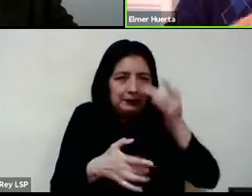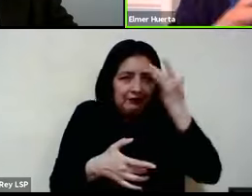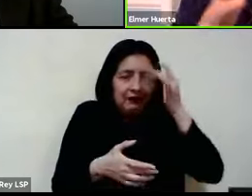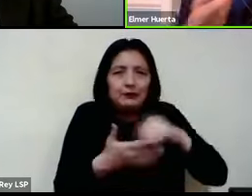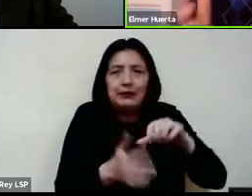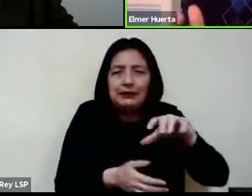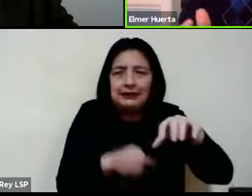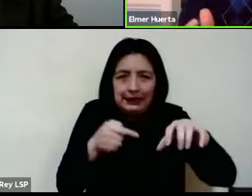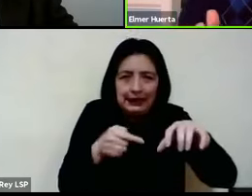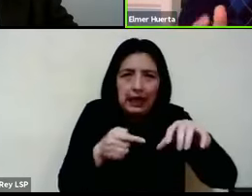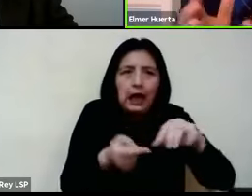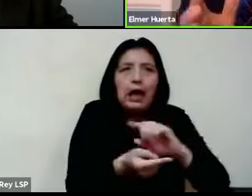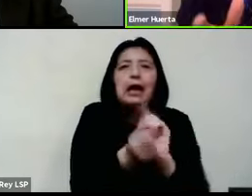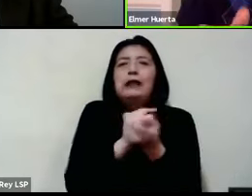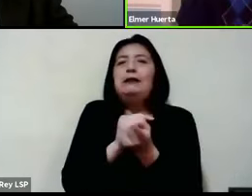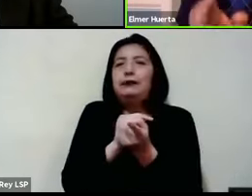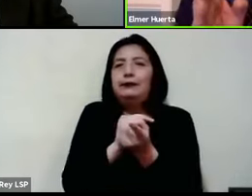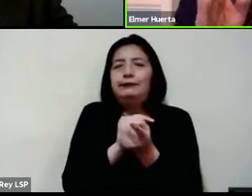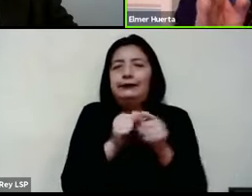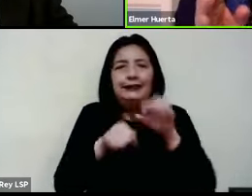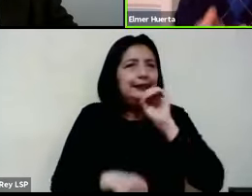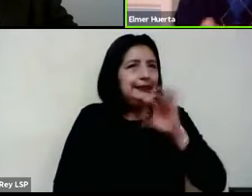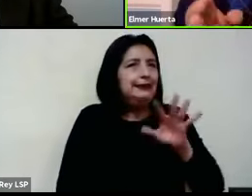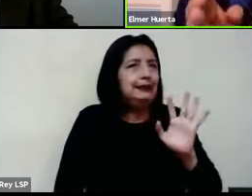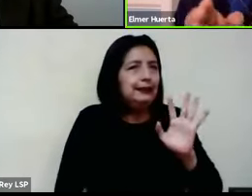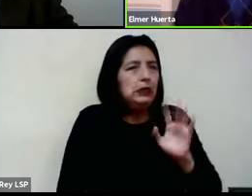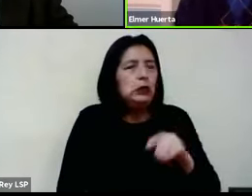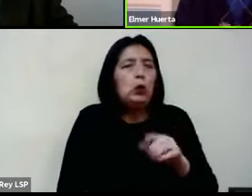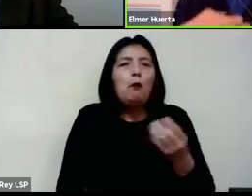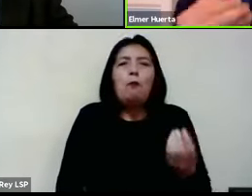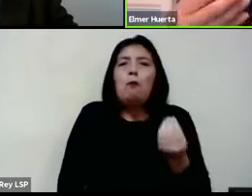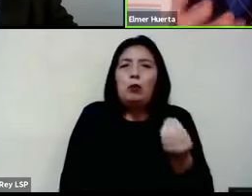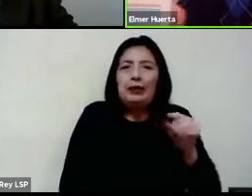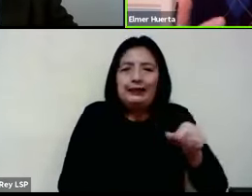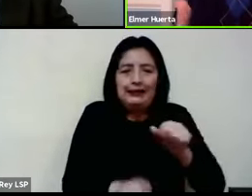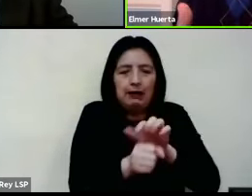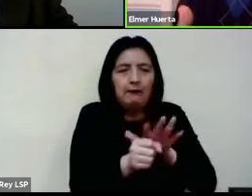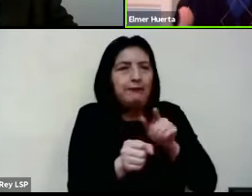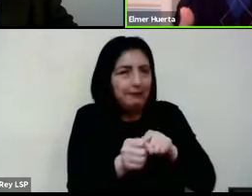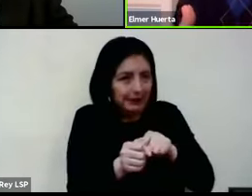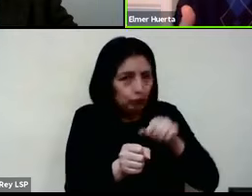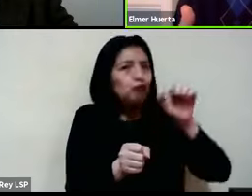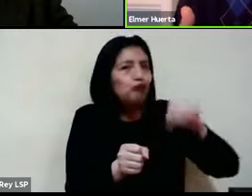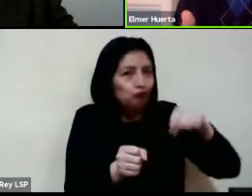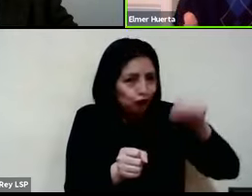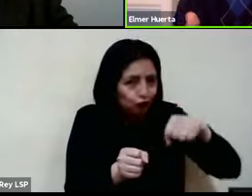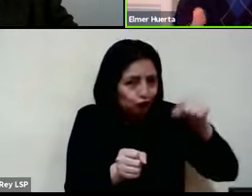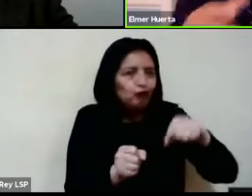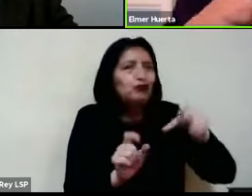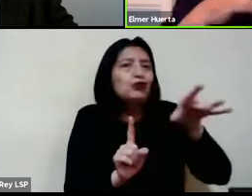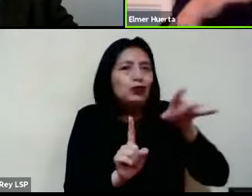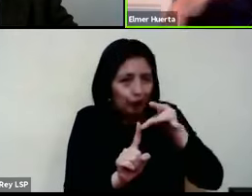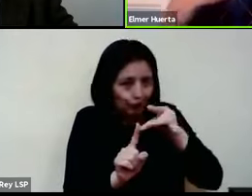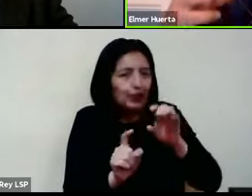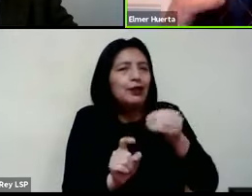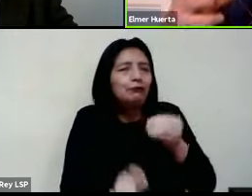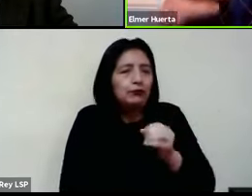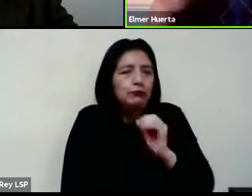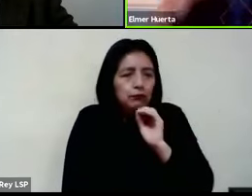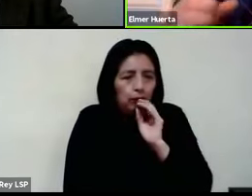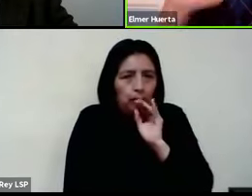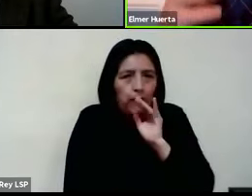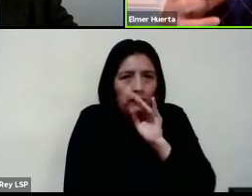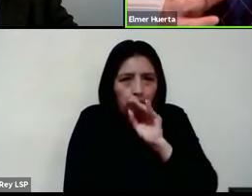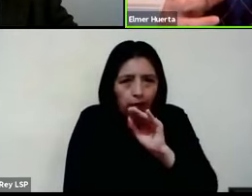CDC, cambian su posición y dicen, debido a que este virus también se contagia por aerosoles, la